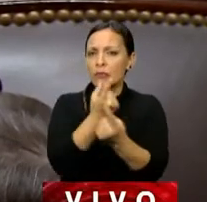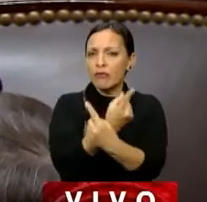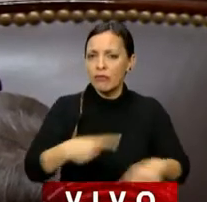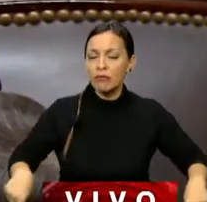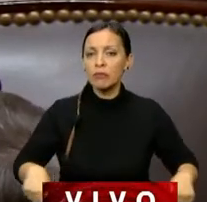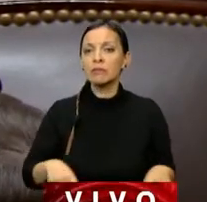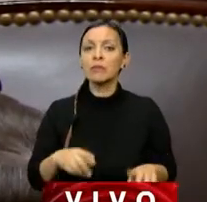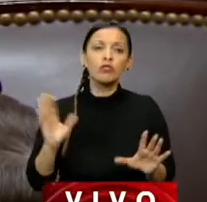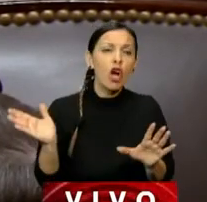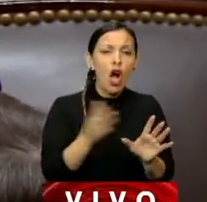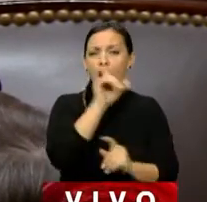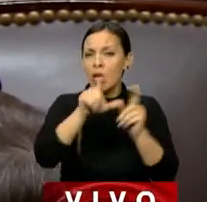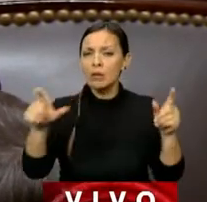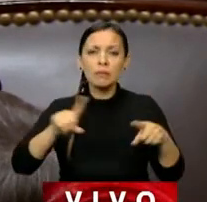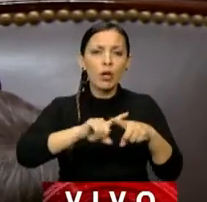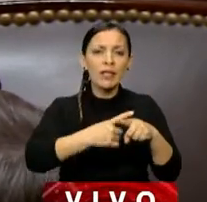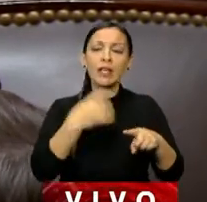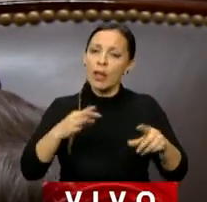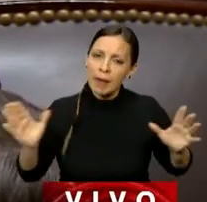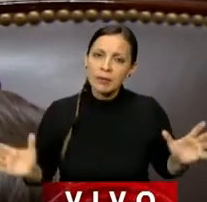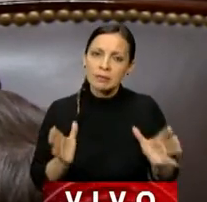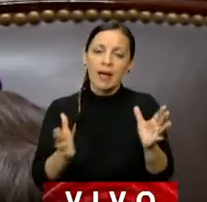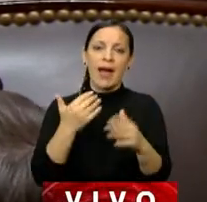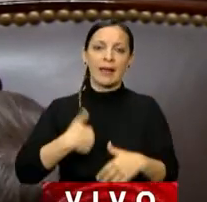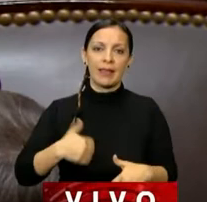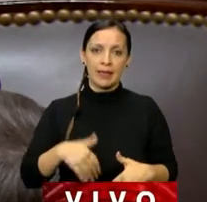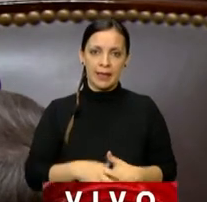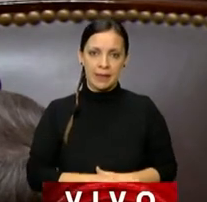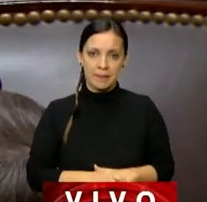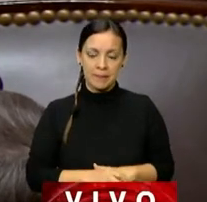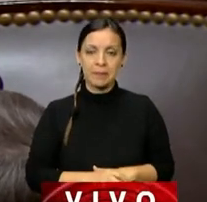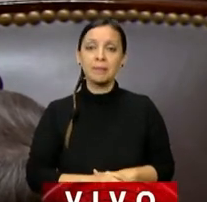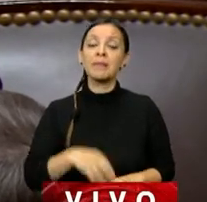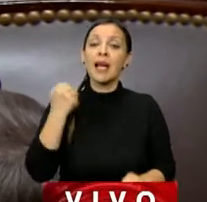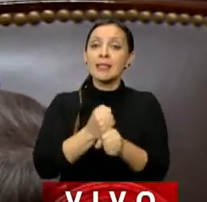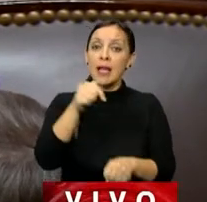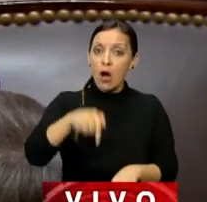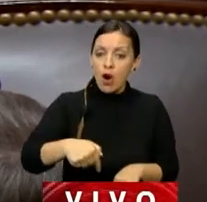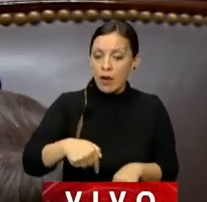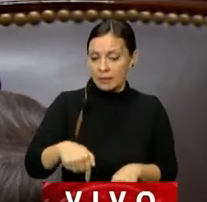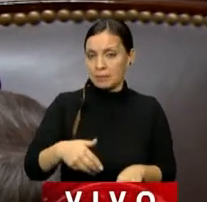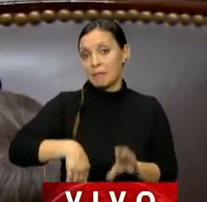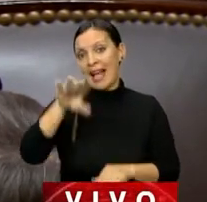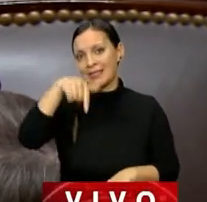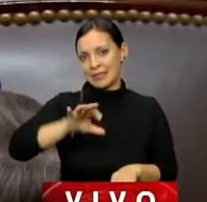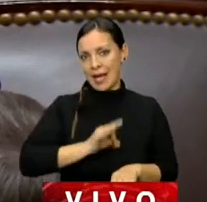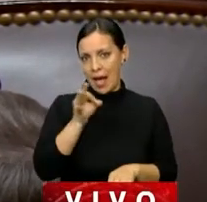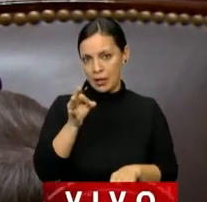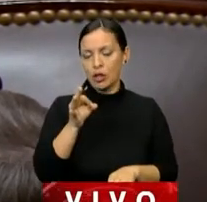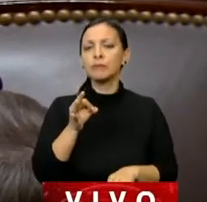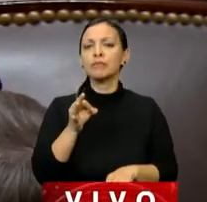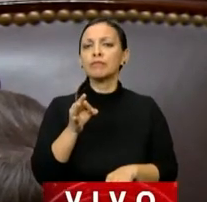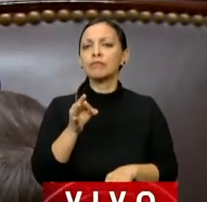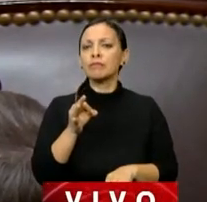la clase política tiene que sacar a Argentina adelante. Hasta ahora, este año sobre todo, no hemos